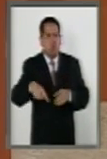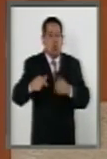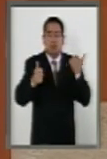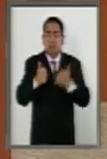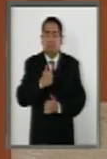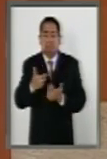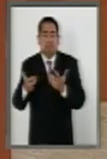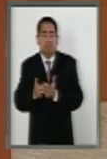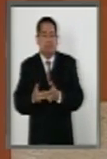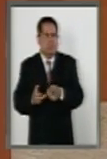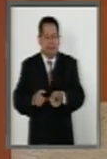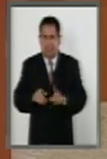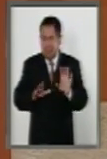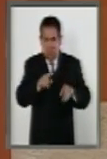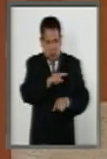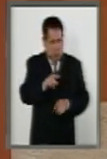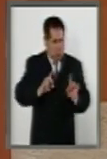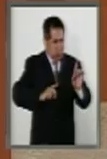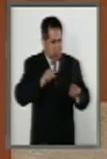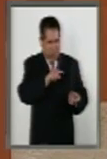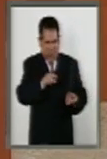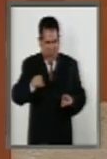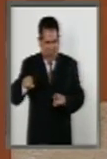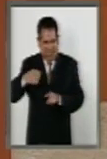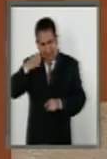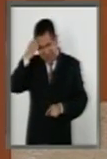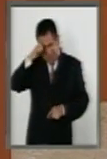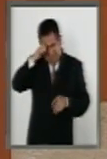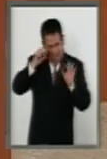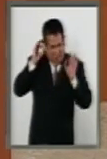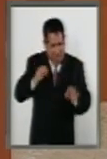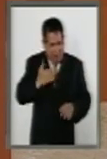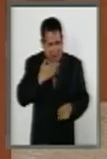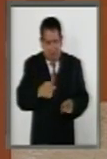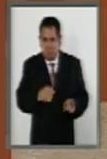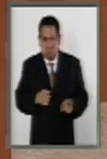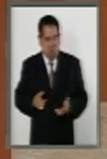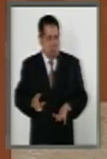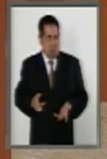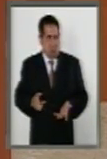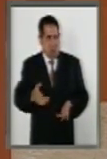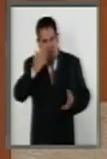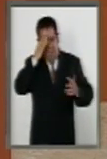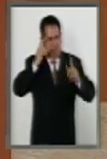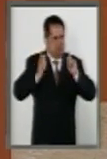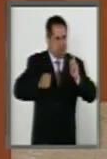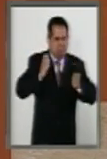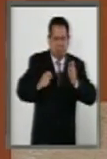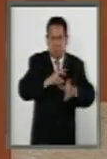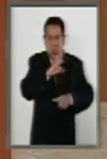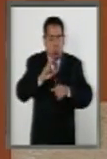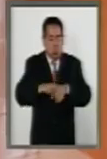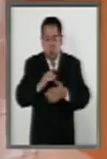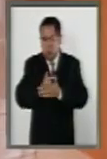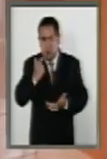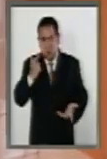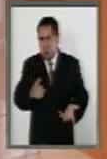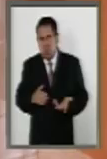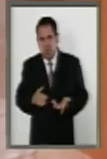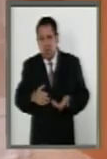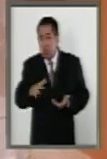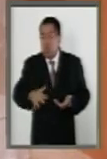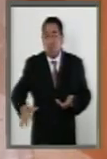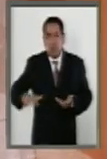personas existen dudas sobre la experiencia en el sector, y este es lo más grave. En